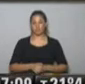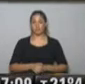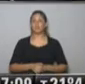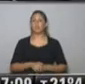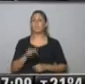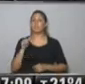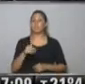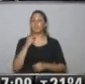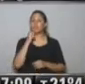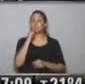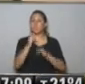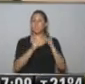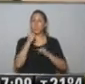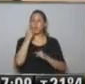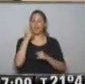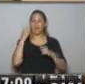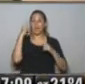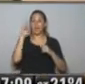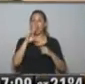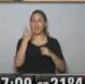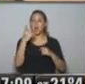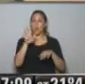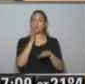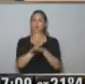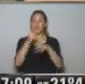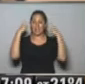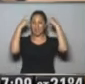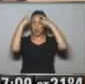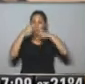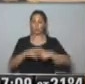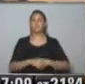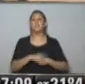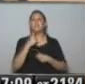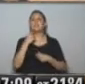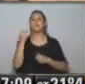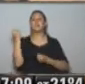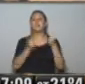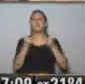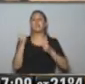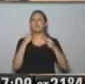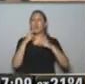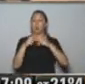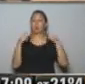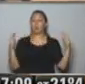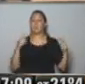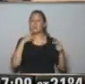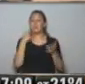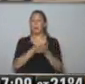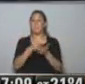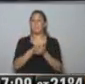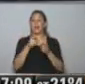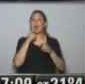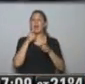Los adelantos ahora de Raúl de la Torre. Anticipabas vos, Roberto, el aumento del peaje, de los peajes de la capital federal.